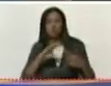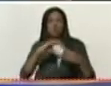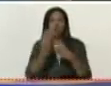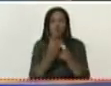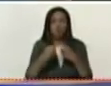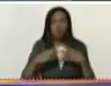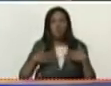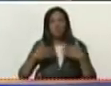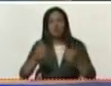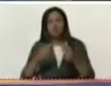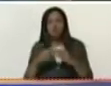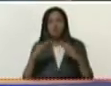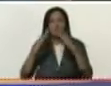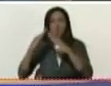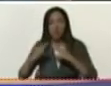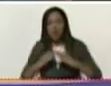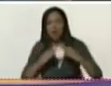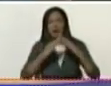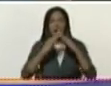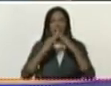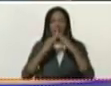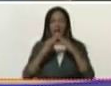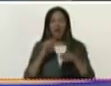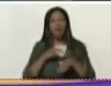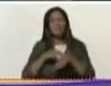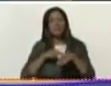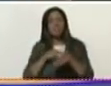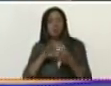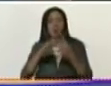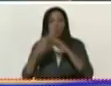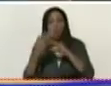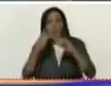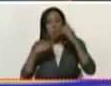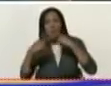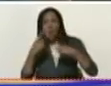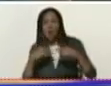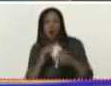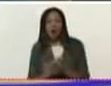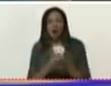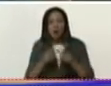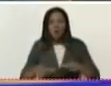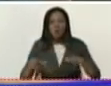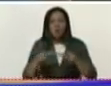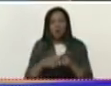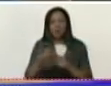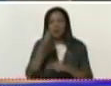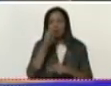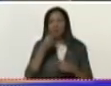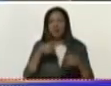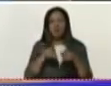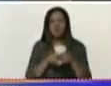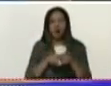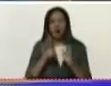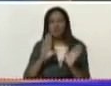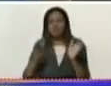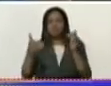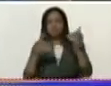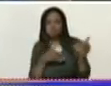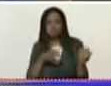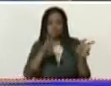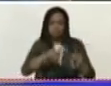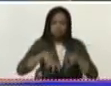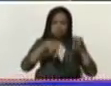la salud, de la vivienda, de la gran misión Barrio No Barrio Tricolor, en el campo de la alimentación, de los CLAC, de la